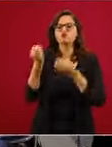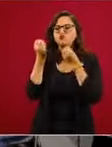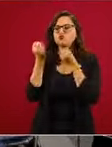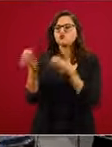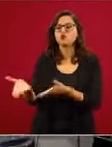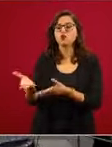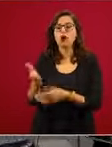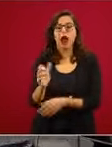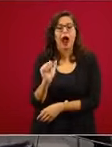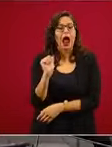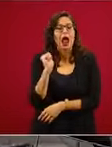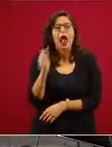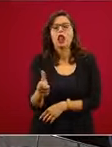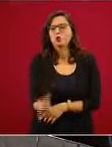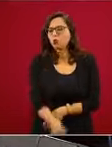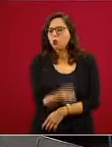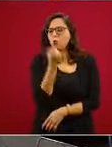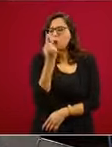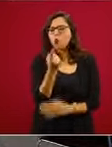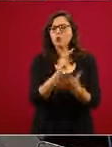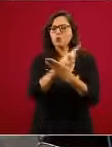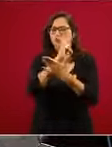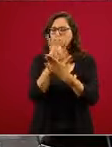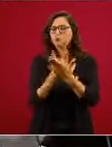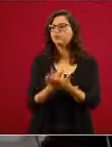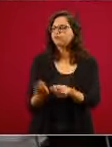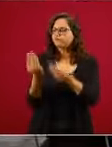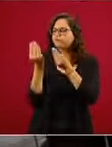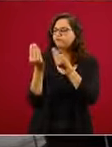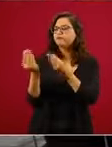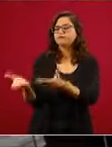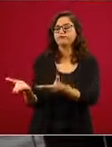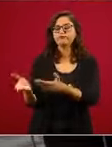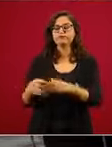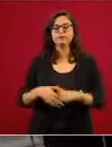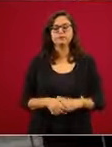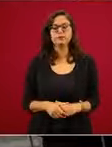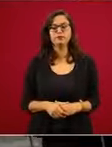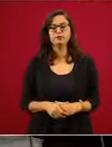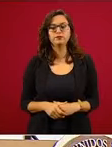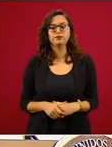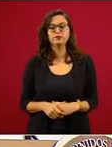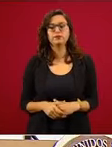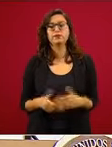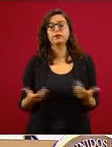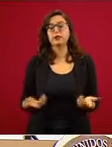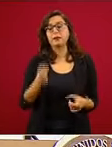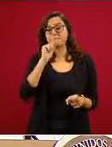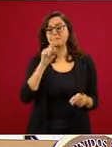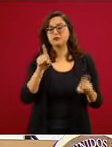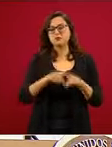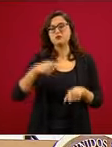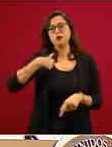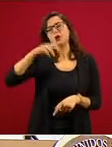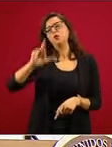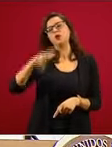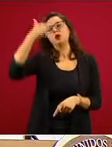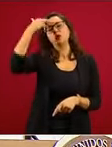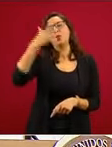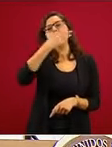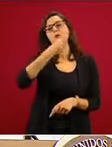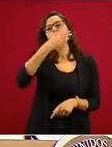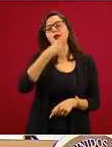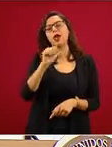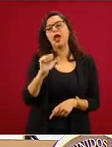de los programas sociales. Aquí recuerdo lo que sostenía Adam Smith, que bien